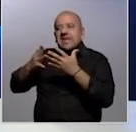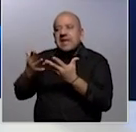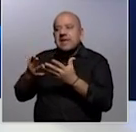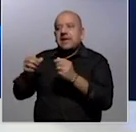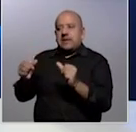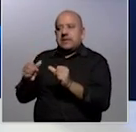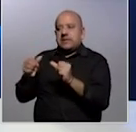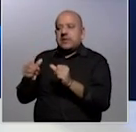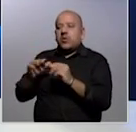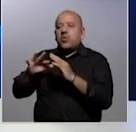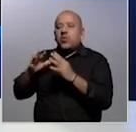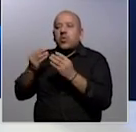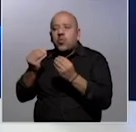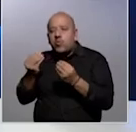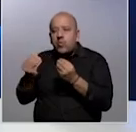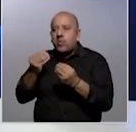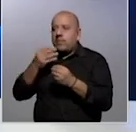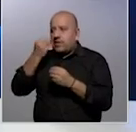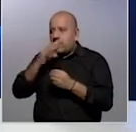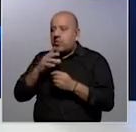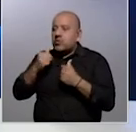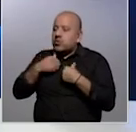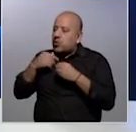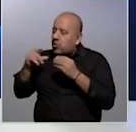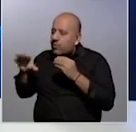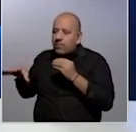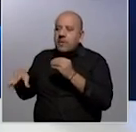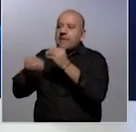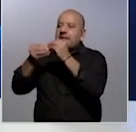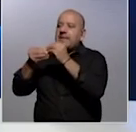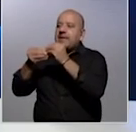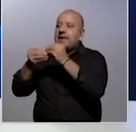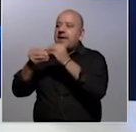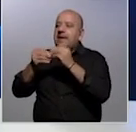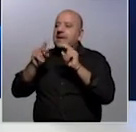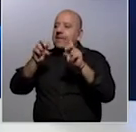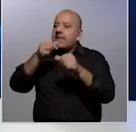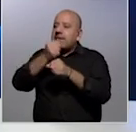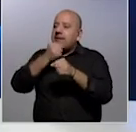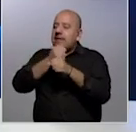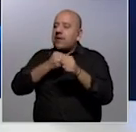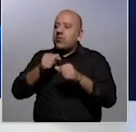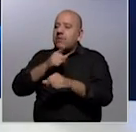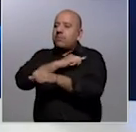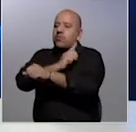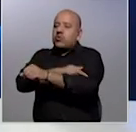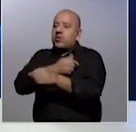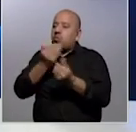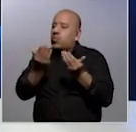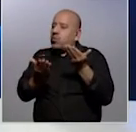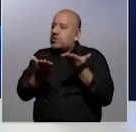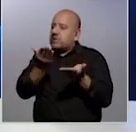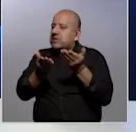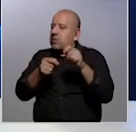una institución que complementa la labor del poder judicial no la sustituye es más se interviene el poder judicial nos